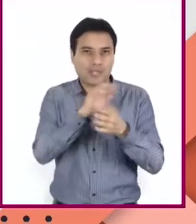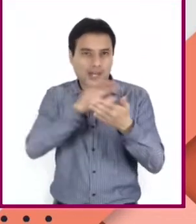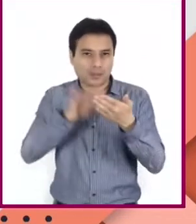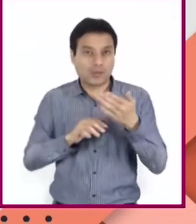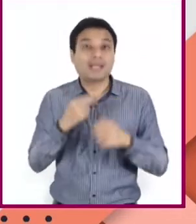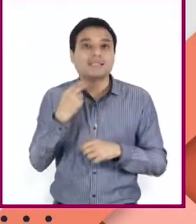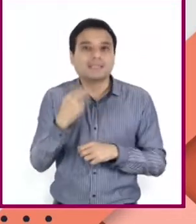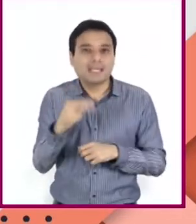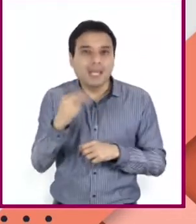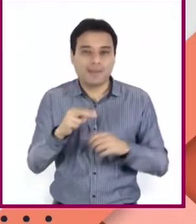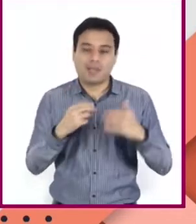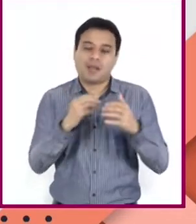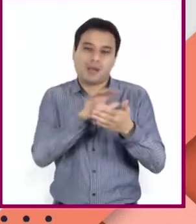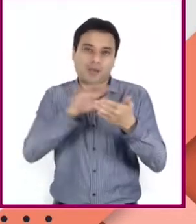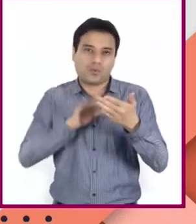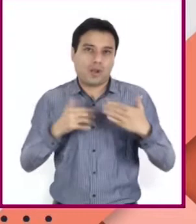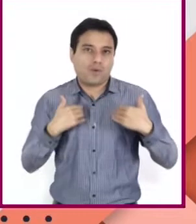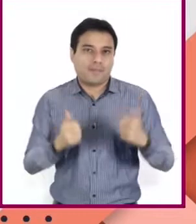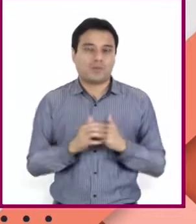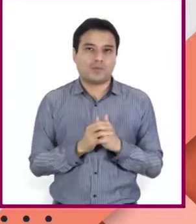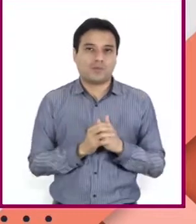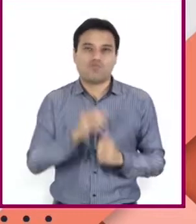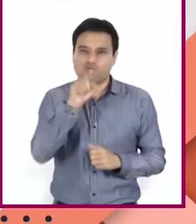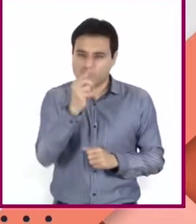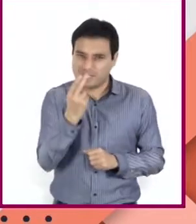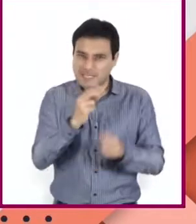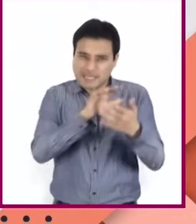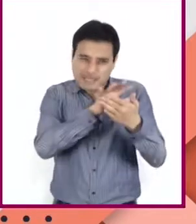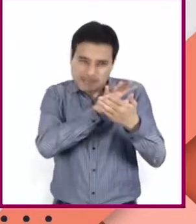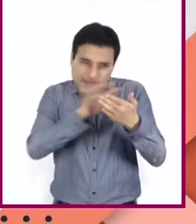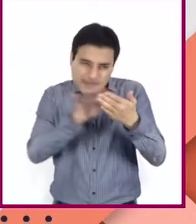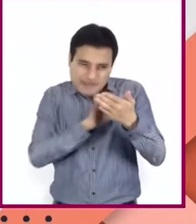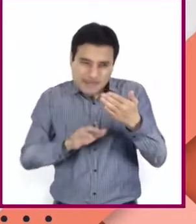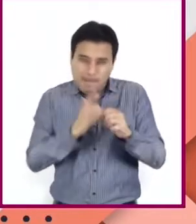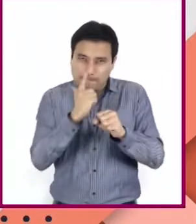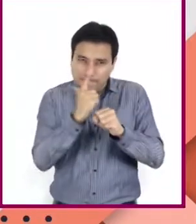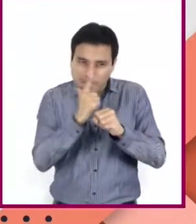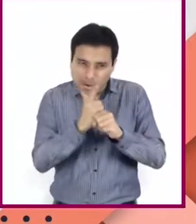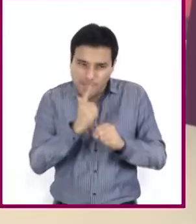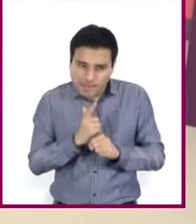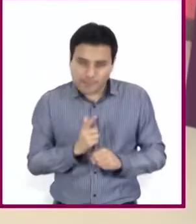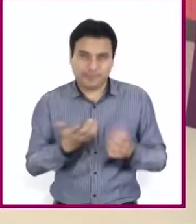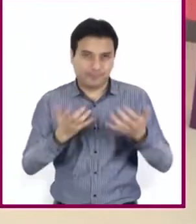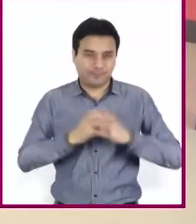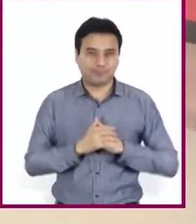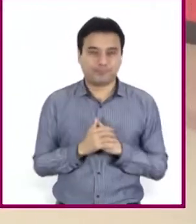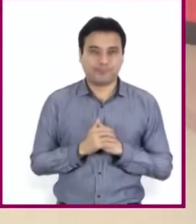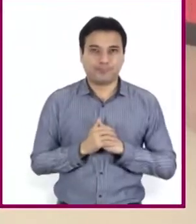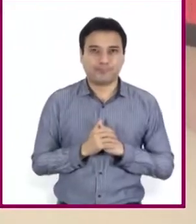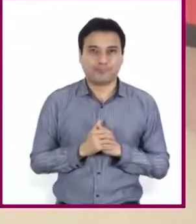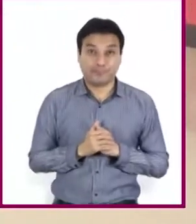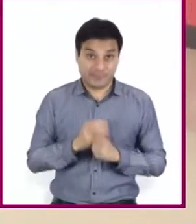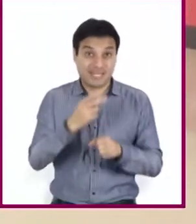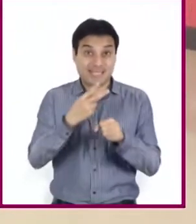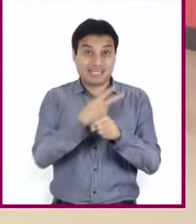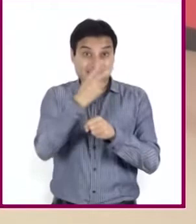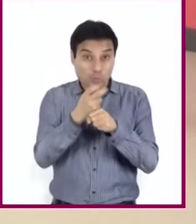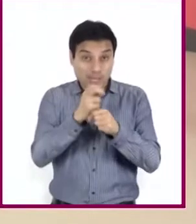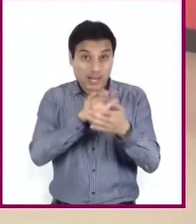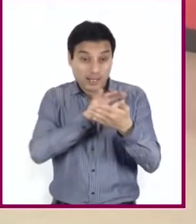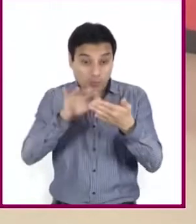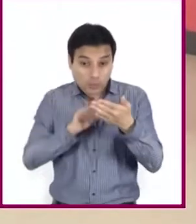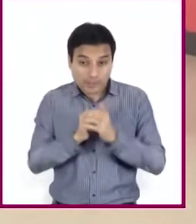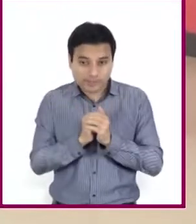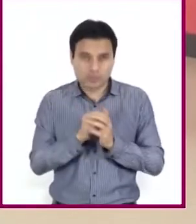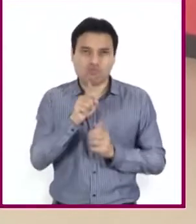llamaremos comprensiva, ya que implica comprender con mayor profundidad al texto. En esta segunda lectura tendrán